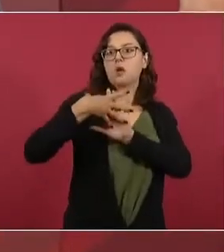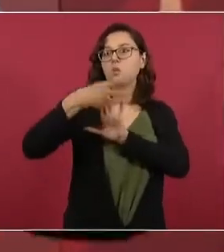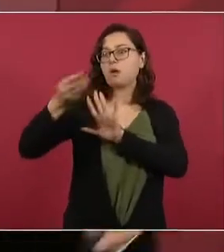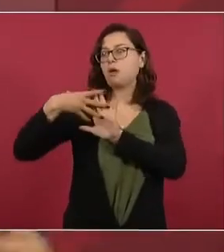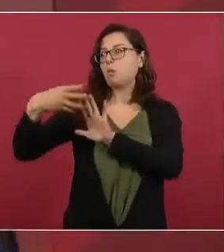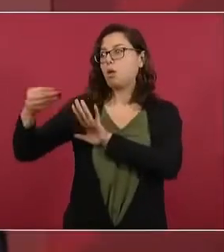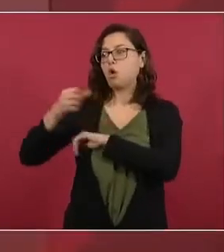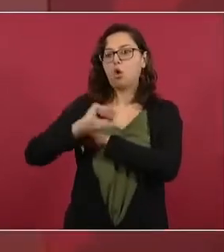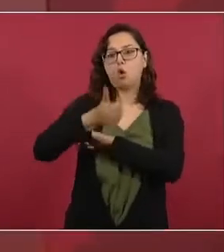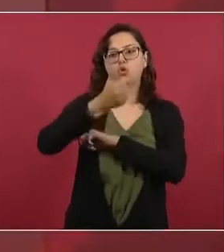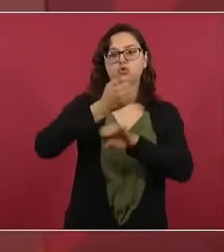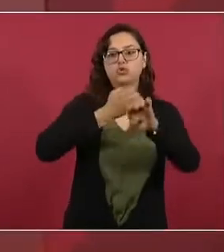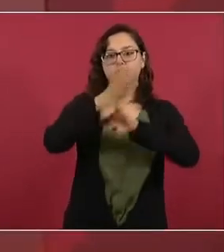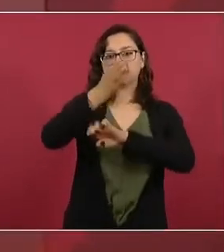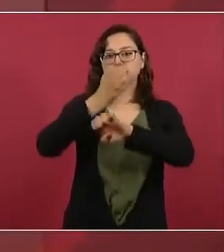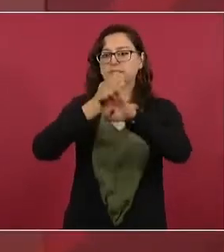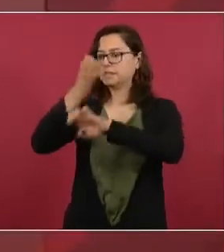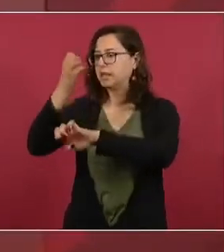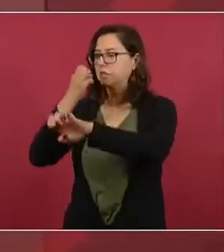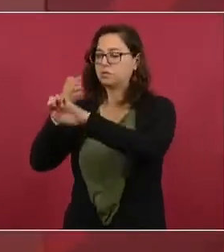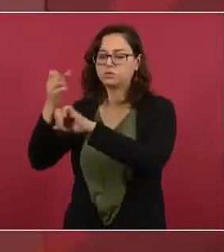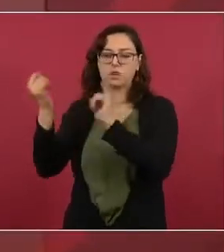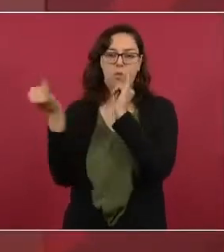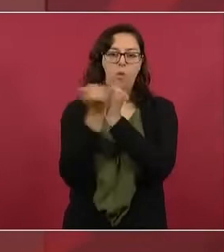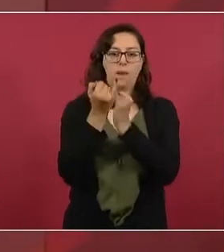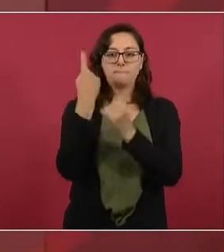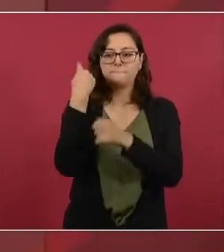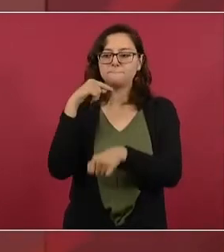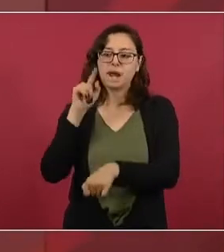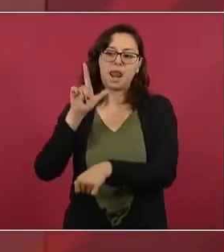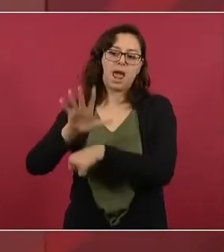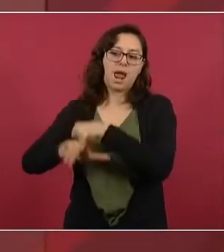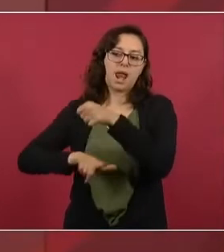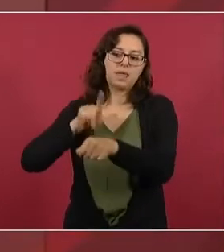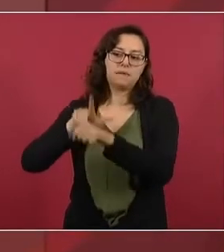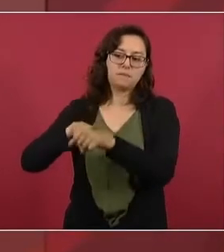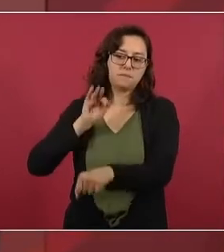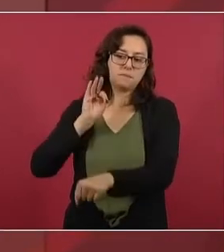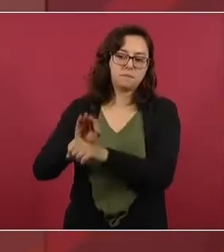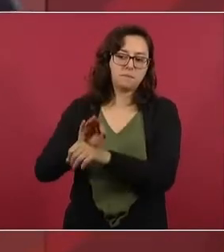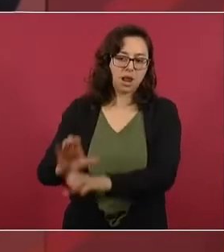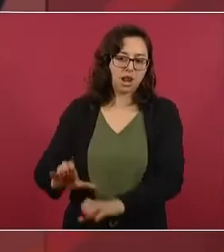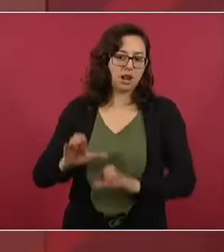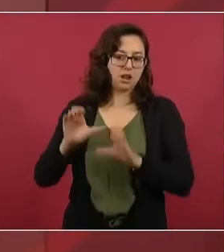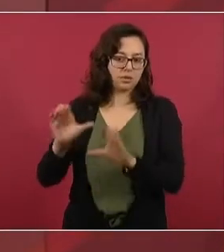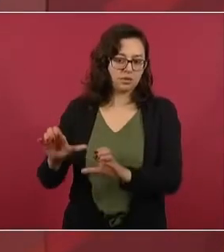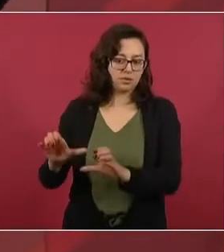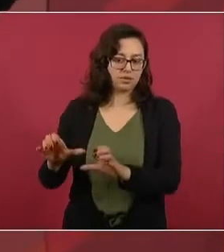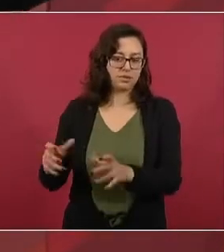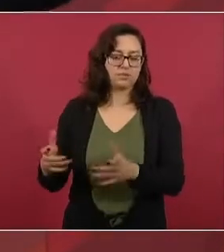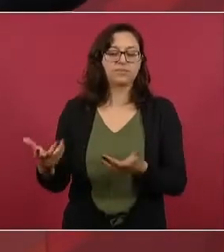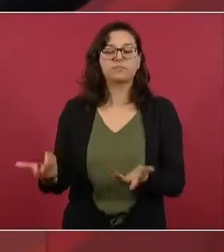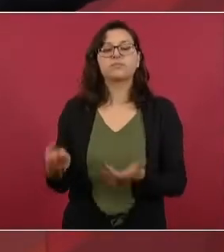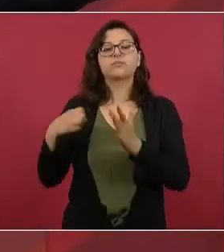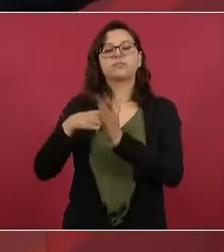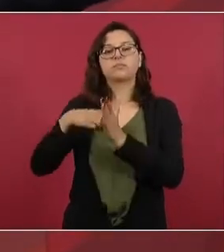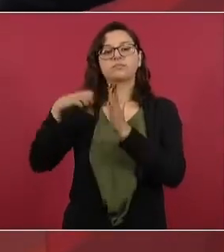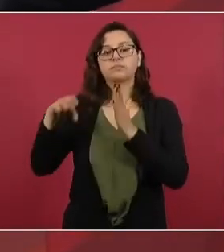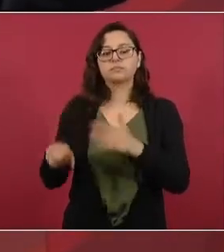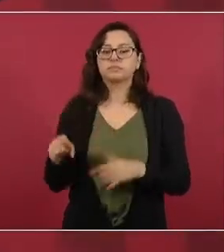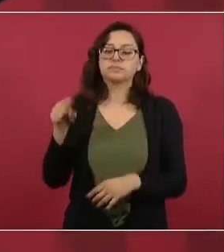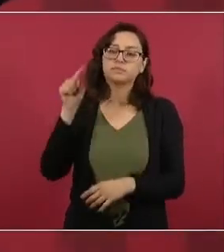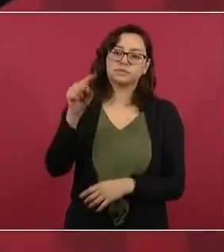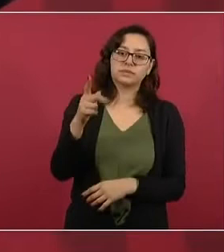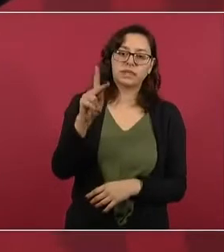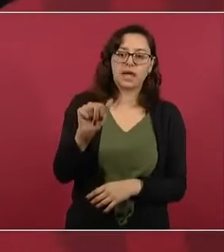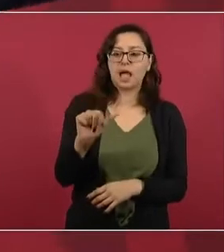en varias regiones. Por ejemplo, se va a ampliar la reserva de